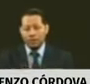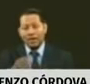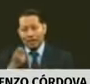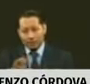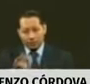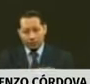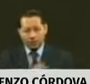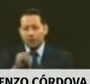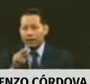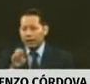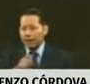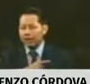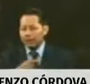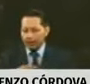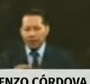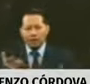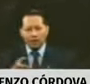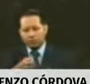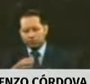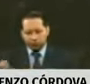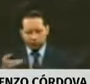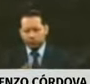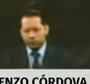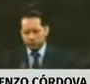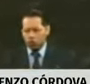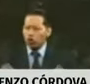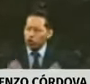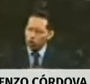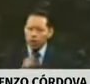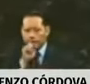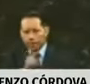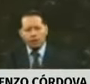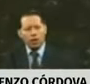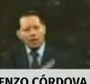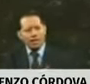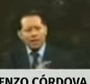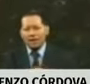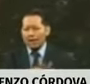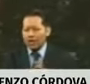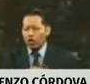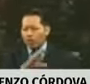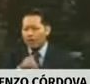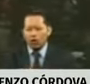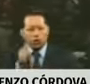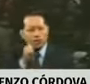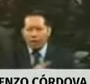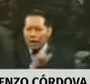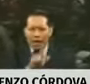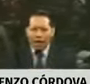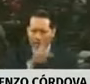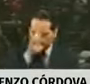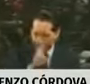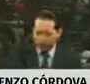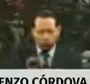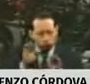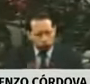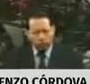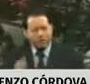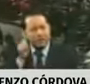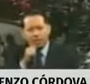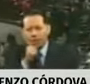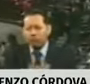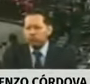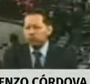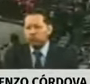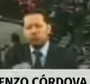el INE deberá organizar estos ejercicios con la misma calidad técnica y las condiciones de legalidad y certeza que caracterizan a los procesos